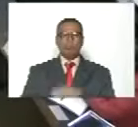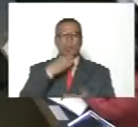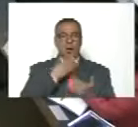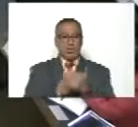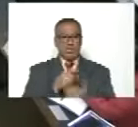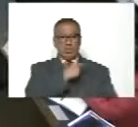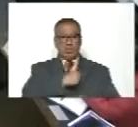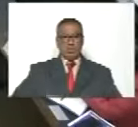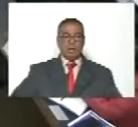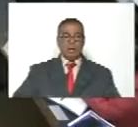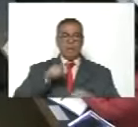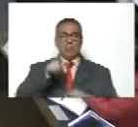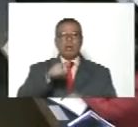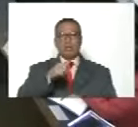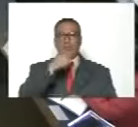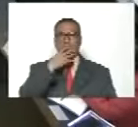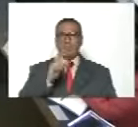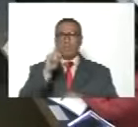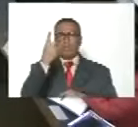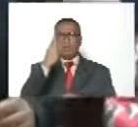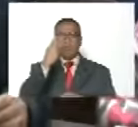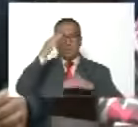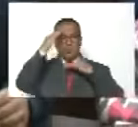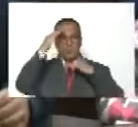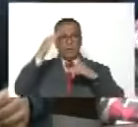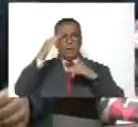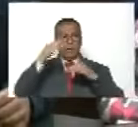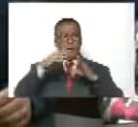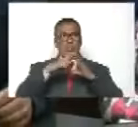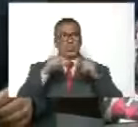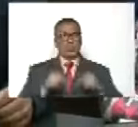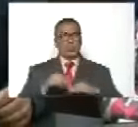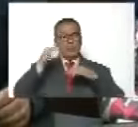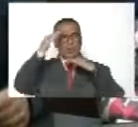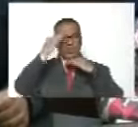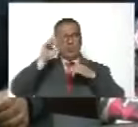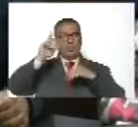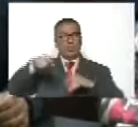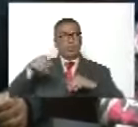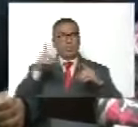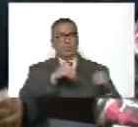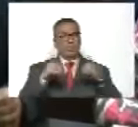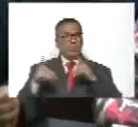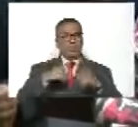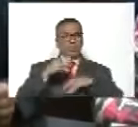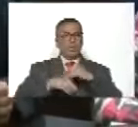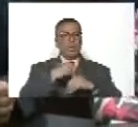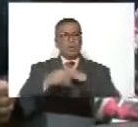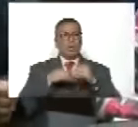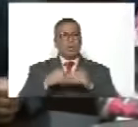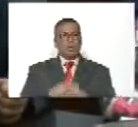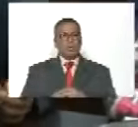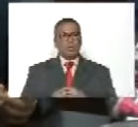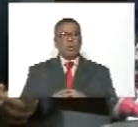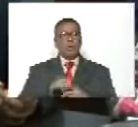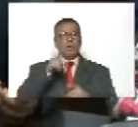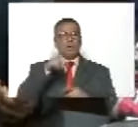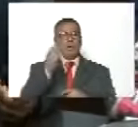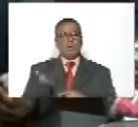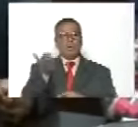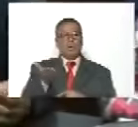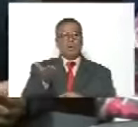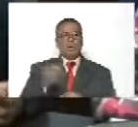Gracias, presidente. Bueno, en principio, saludar a toda la Cámara y saludar también el debate que hoy se está dando sobre esta